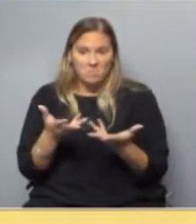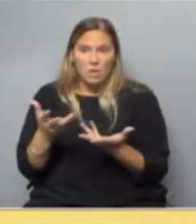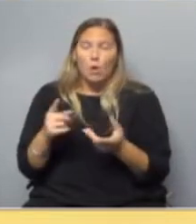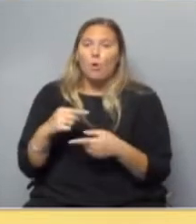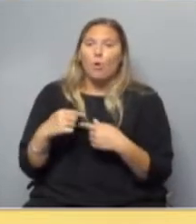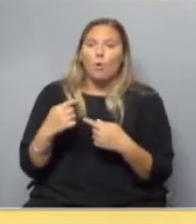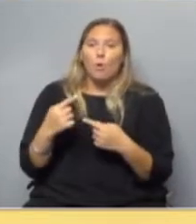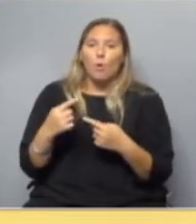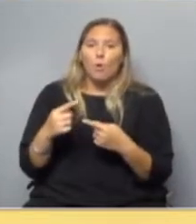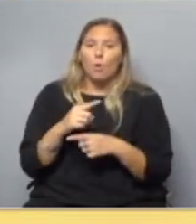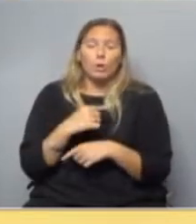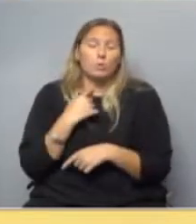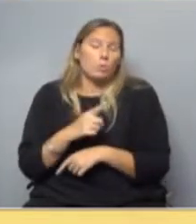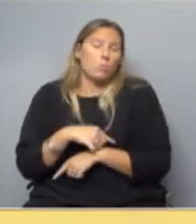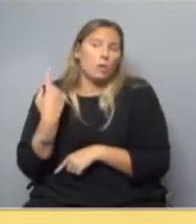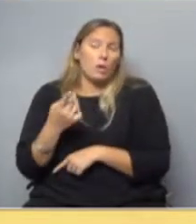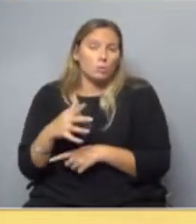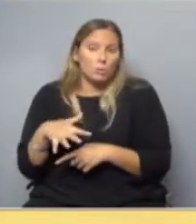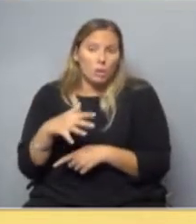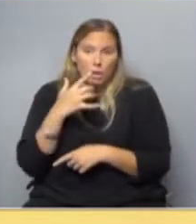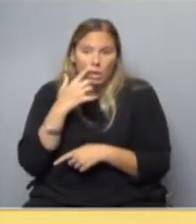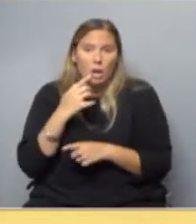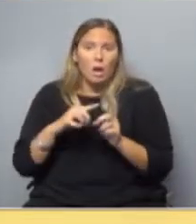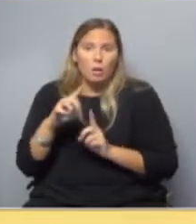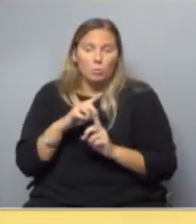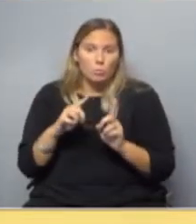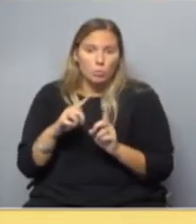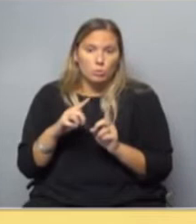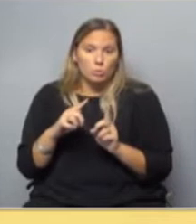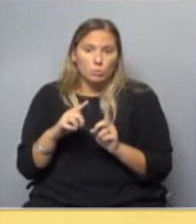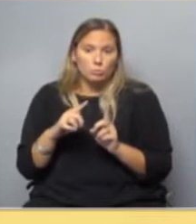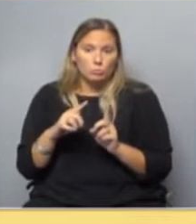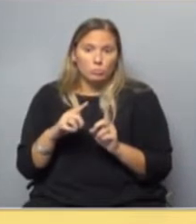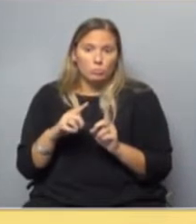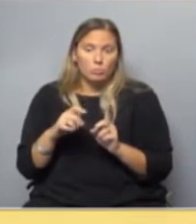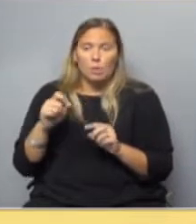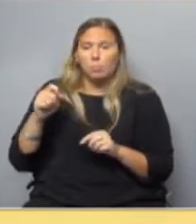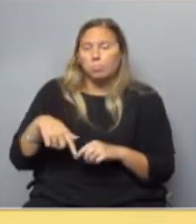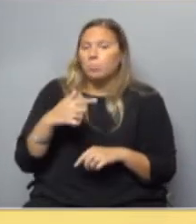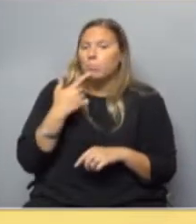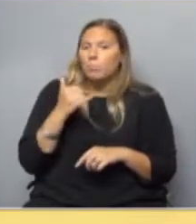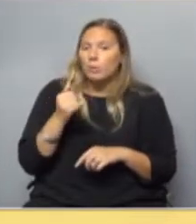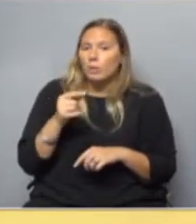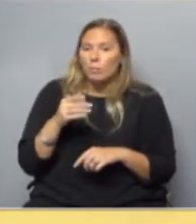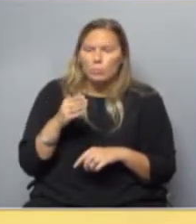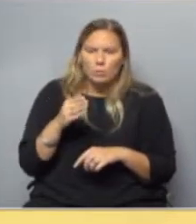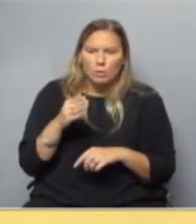subutilizado o inutilizado. Con algunos casos concretos típicos son el Nido de